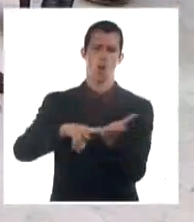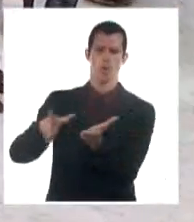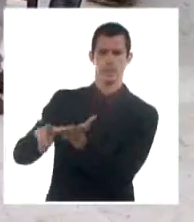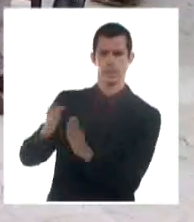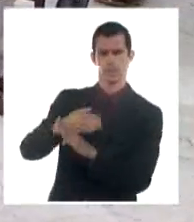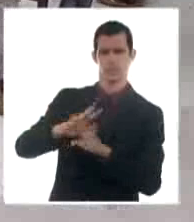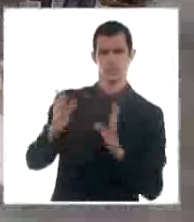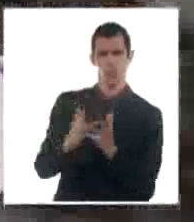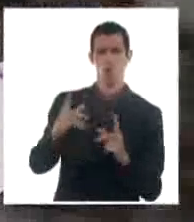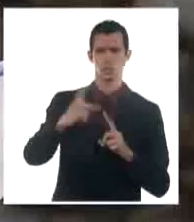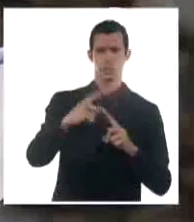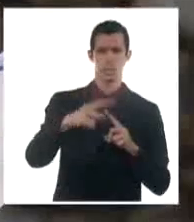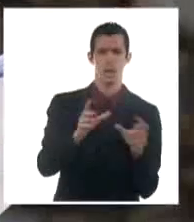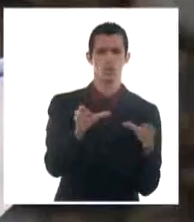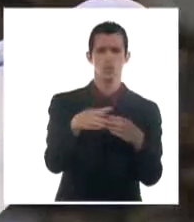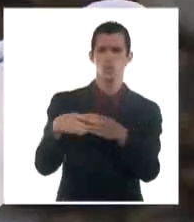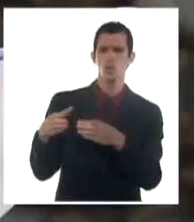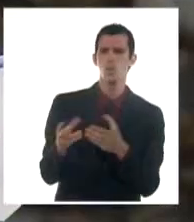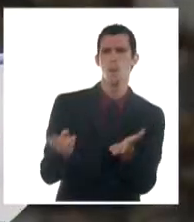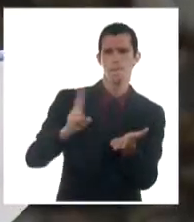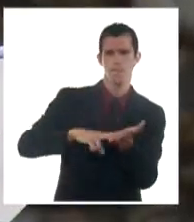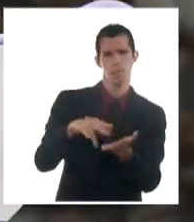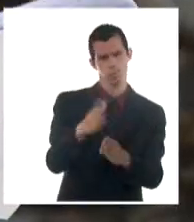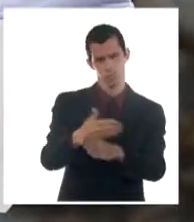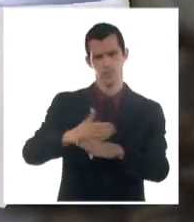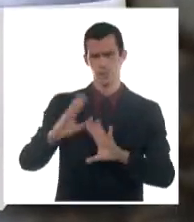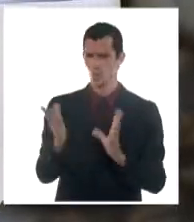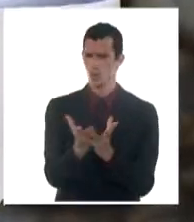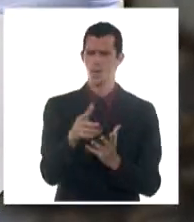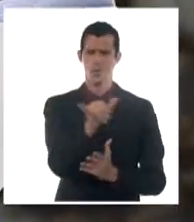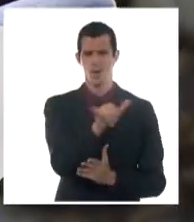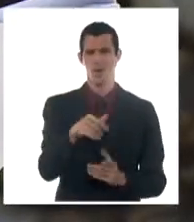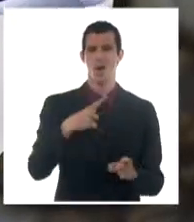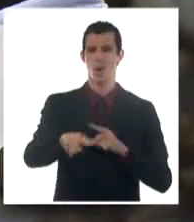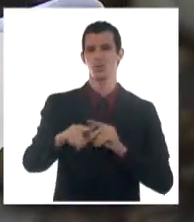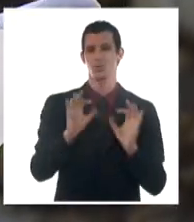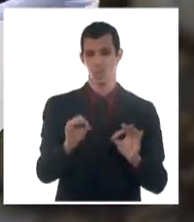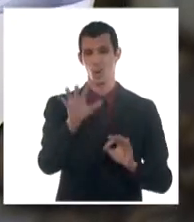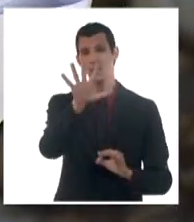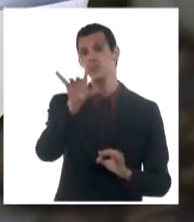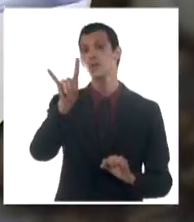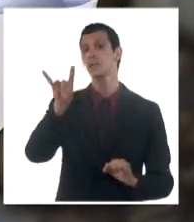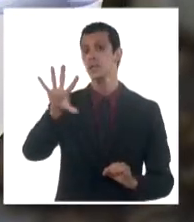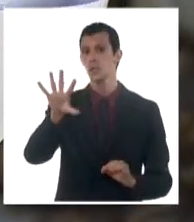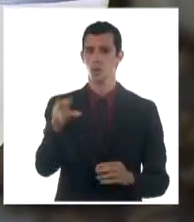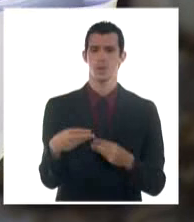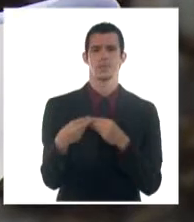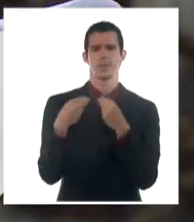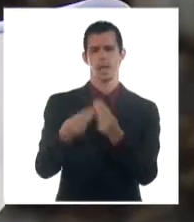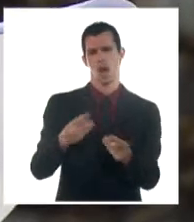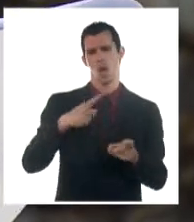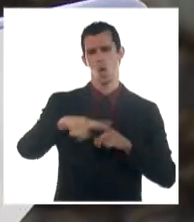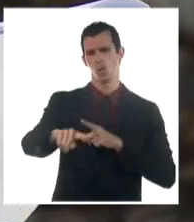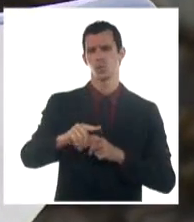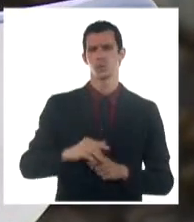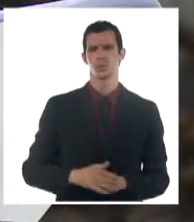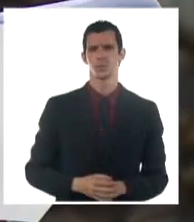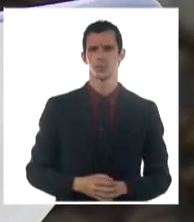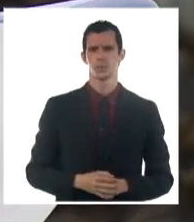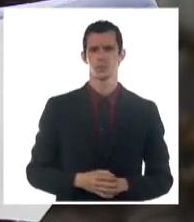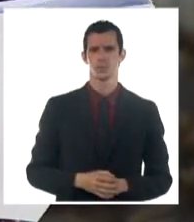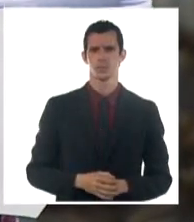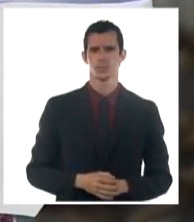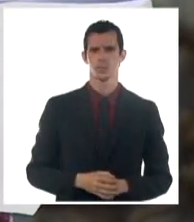país. De igual manera, por el Decreto Presidencial 595, recibirá la Orden Lázaro Peña de primer